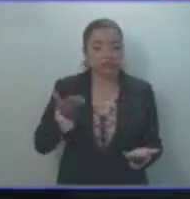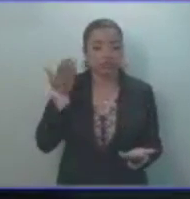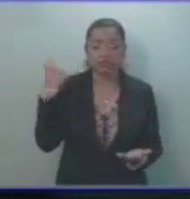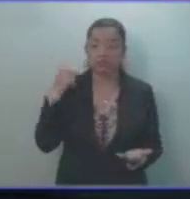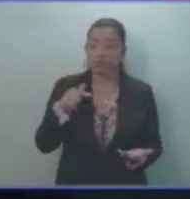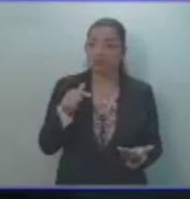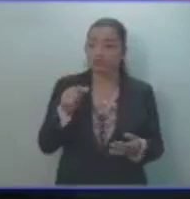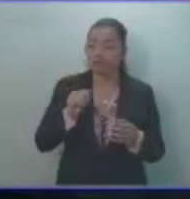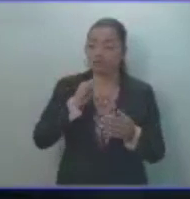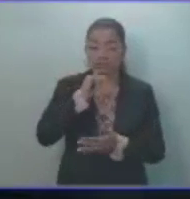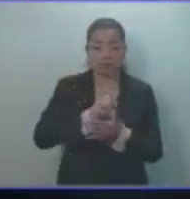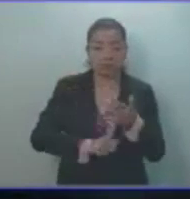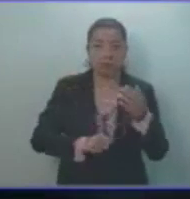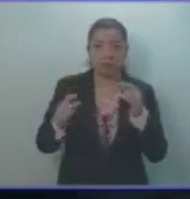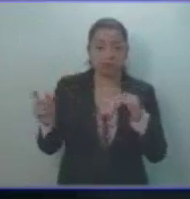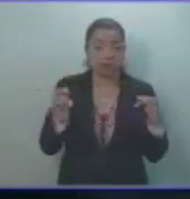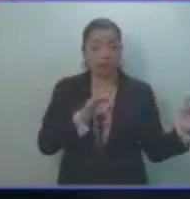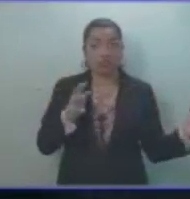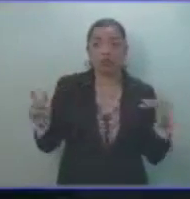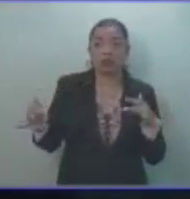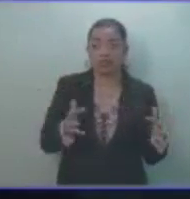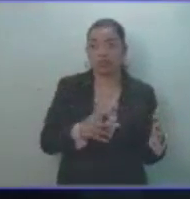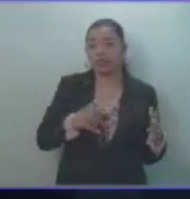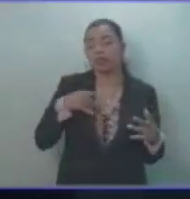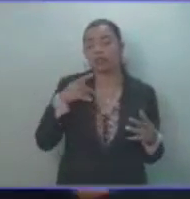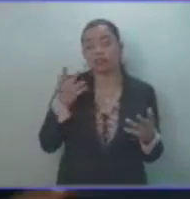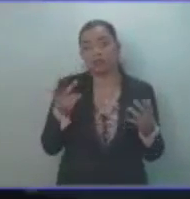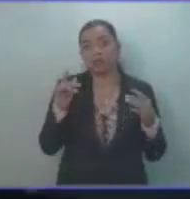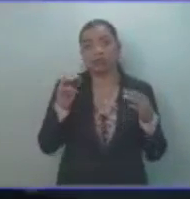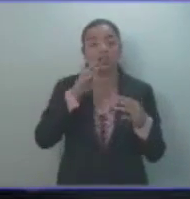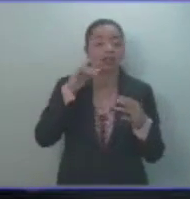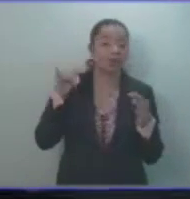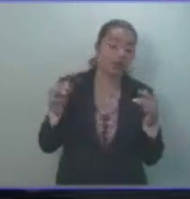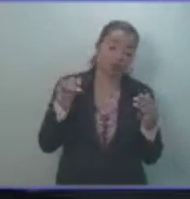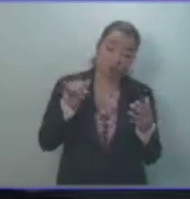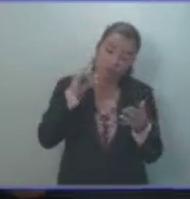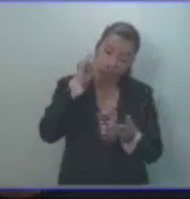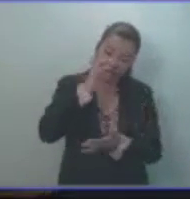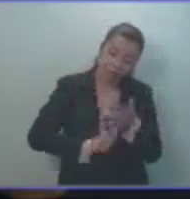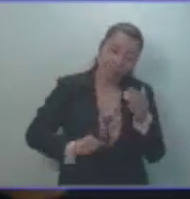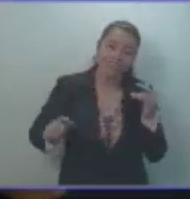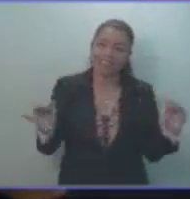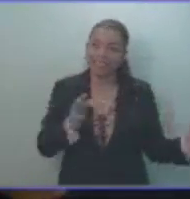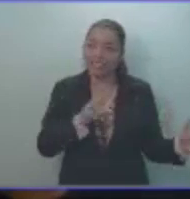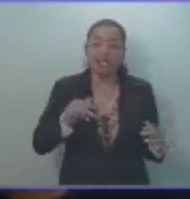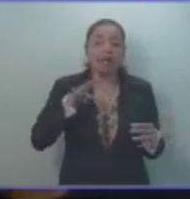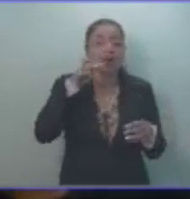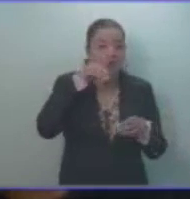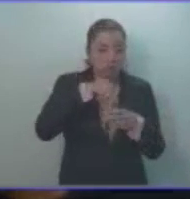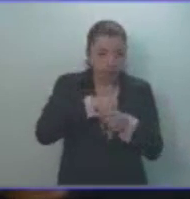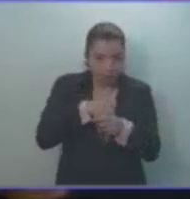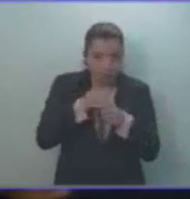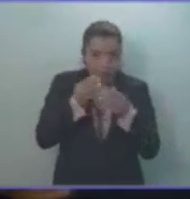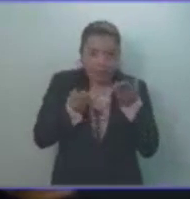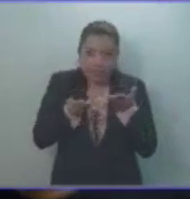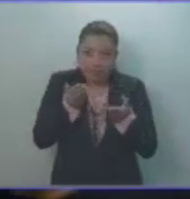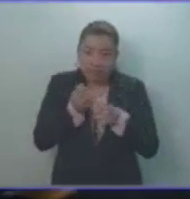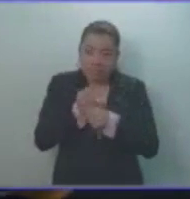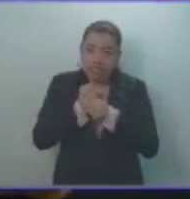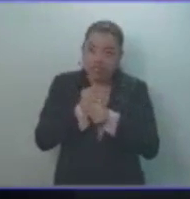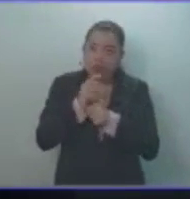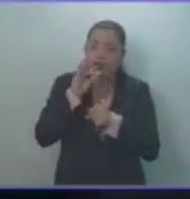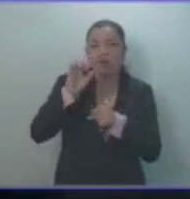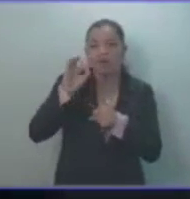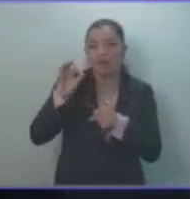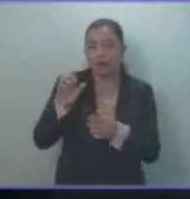este impuesto a la guerra, mal o bien llamado impuesto a la guerra, que es el Fondo de Estabilización FEFE, es